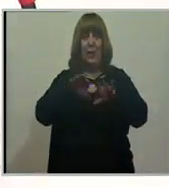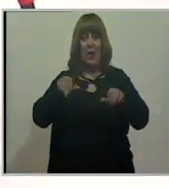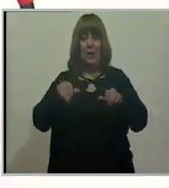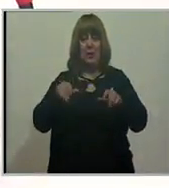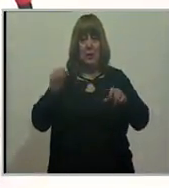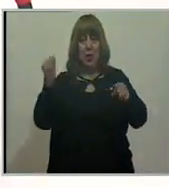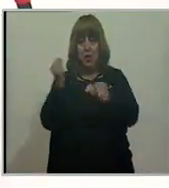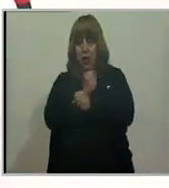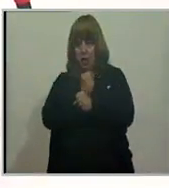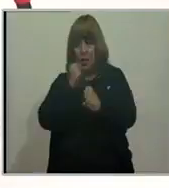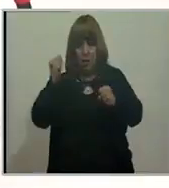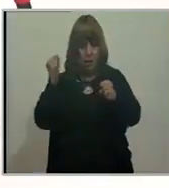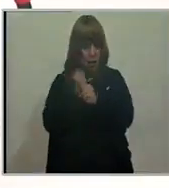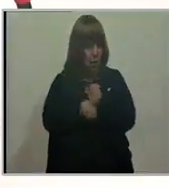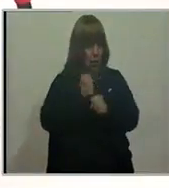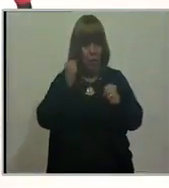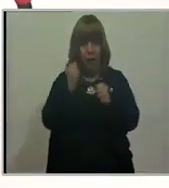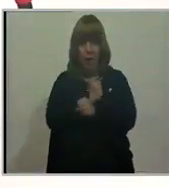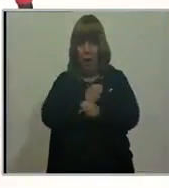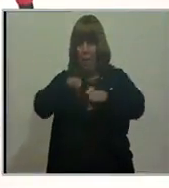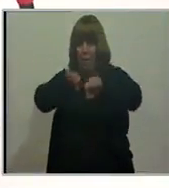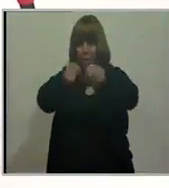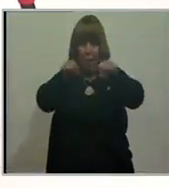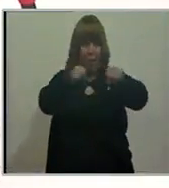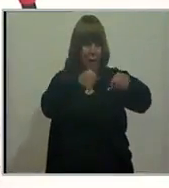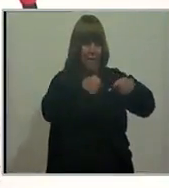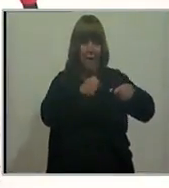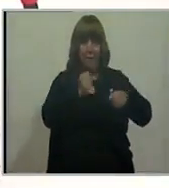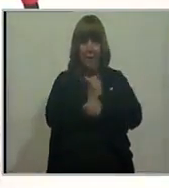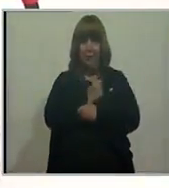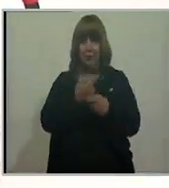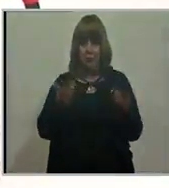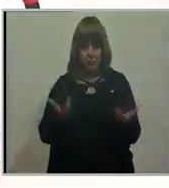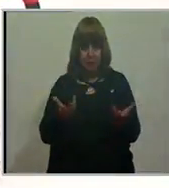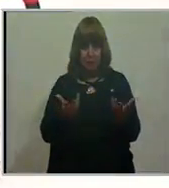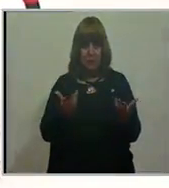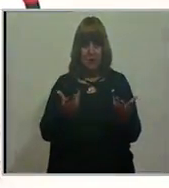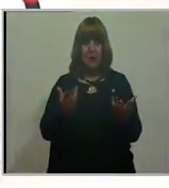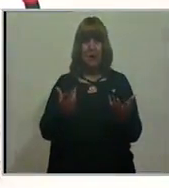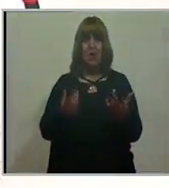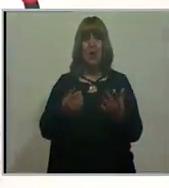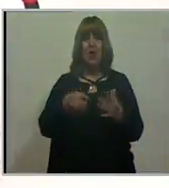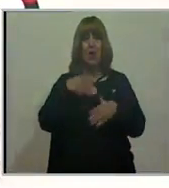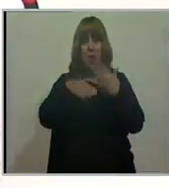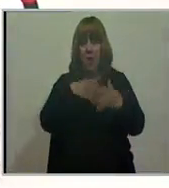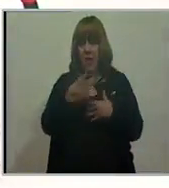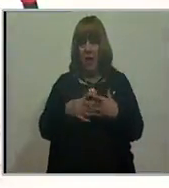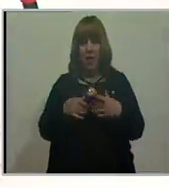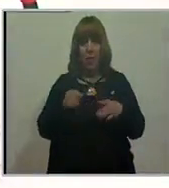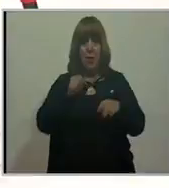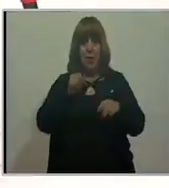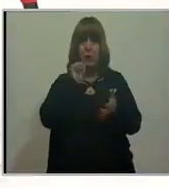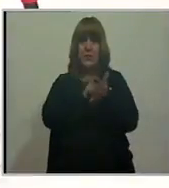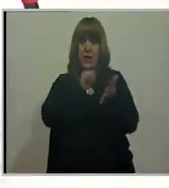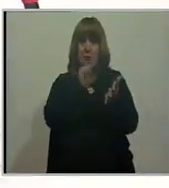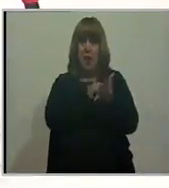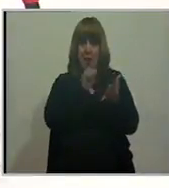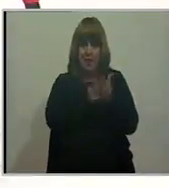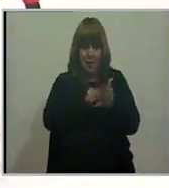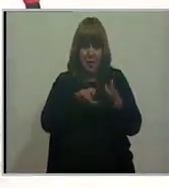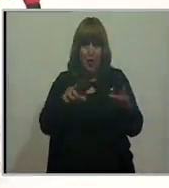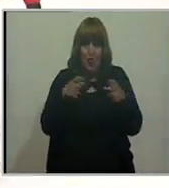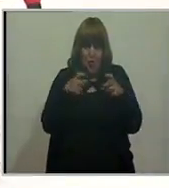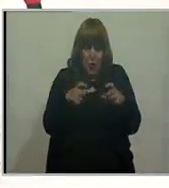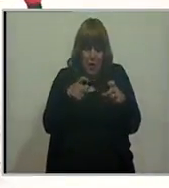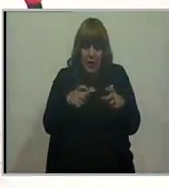Destruyeron la mitad de esos objetos. Pena. Juegos, bancos y de cemento. Son cosas así de gruesas